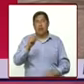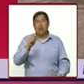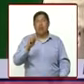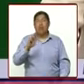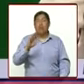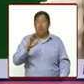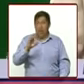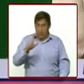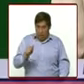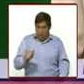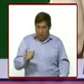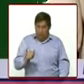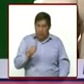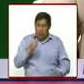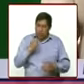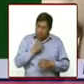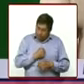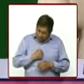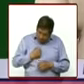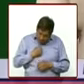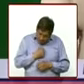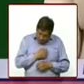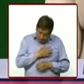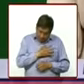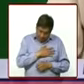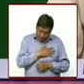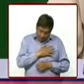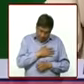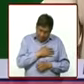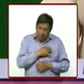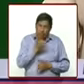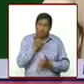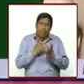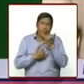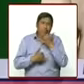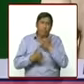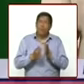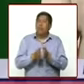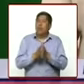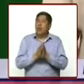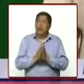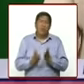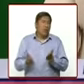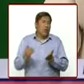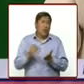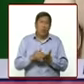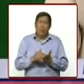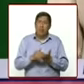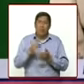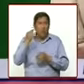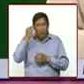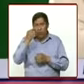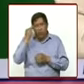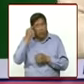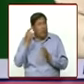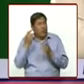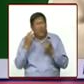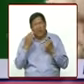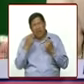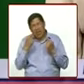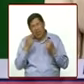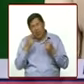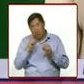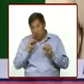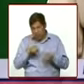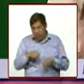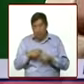con nosotros, y realmente lamentamos mucho la situación que están atravesando. Hay que pedir una vez más a las autoridades. Las autoridades están haciendo también todo